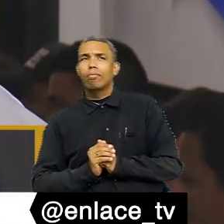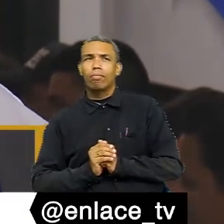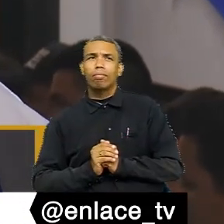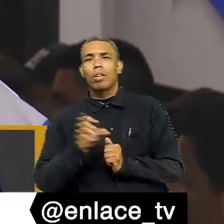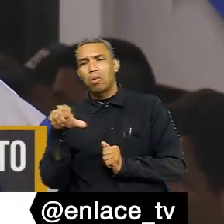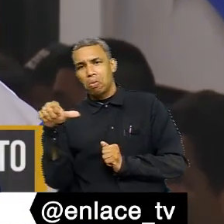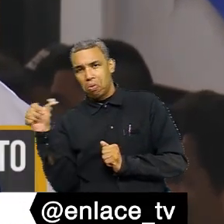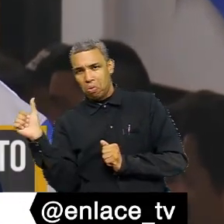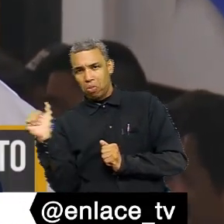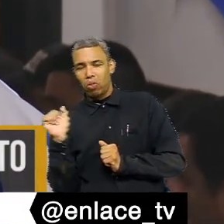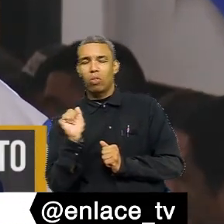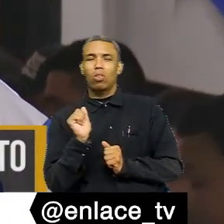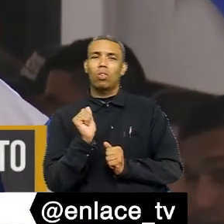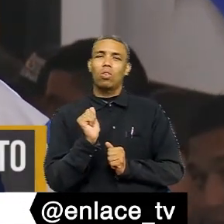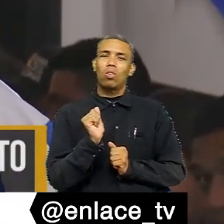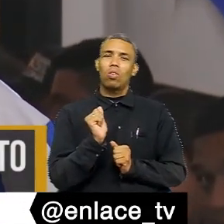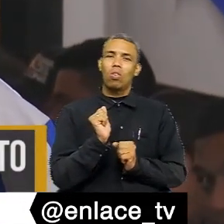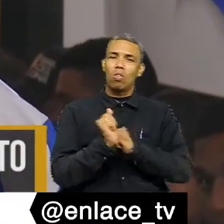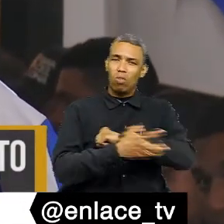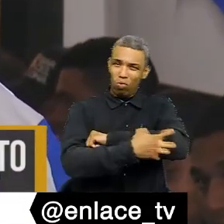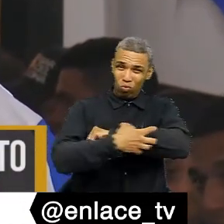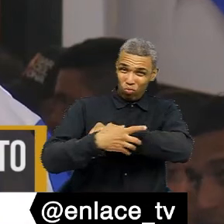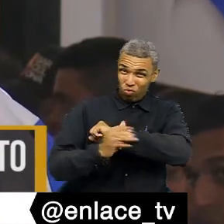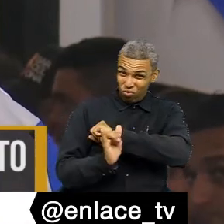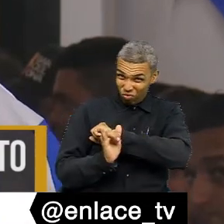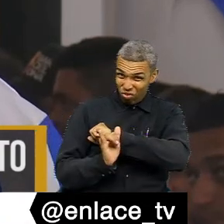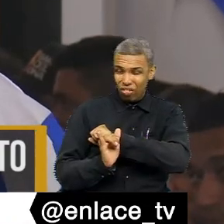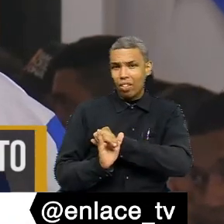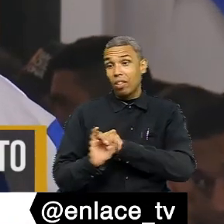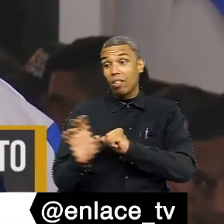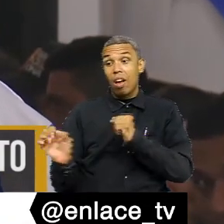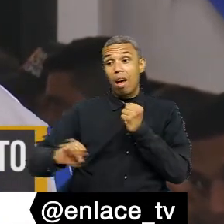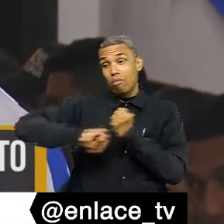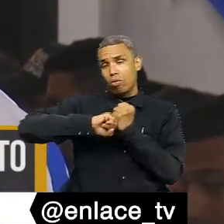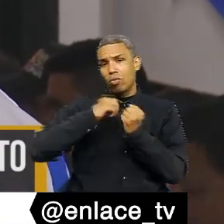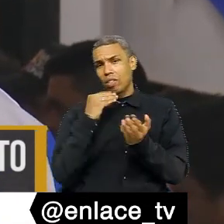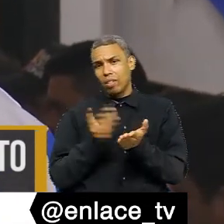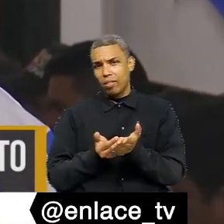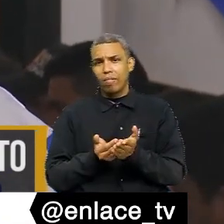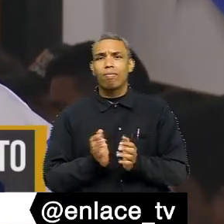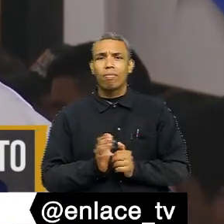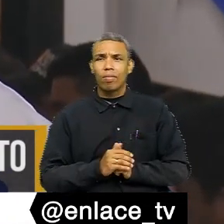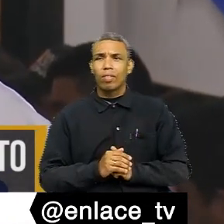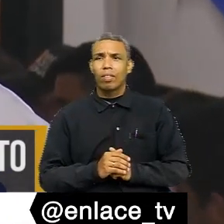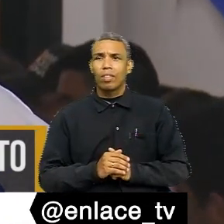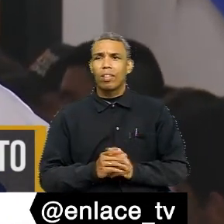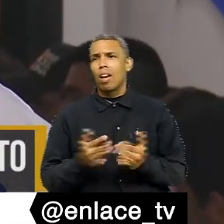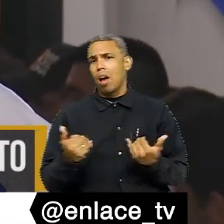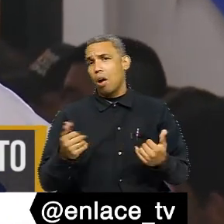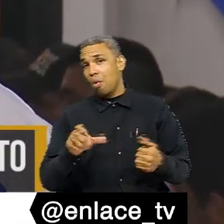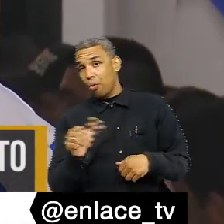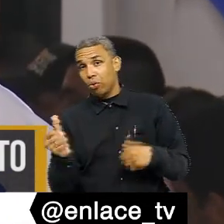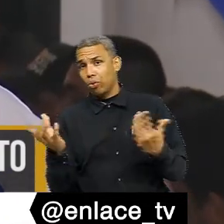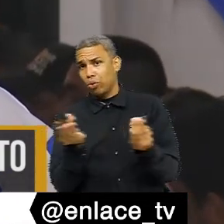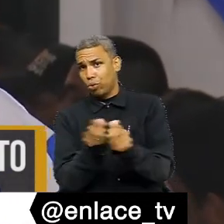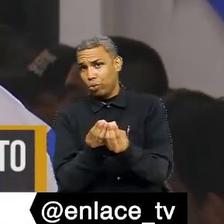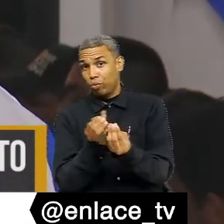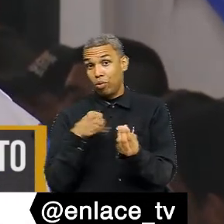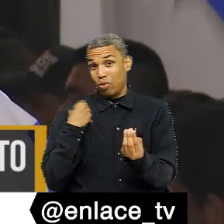Franco. Y hoy, gracias a nuestro presidente, tenemos una sub-20 bien